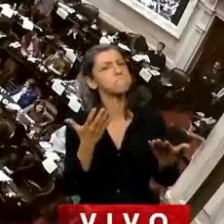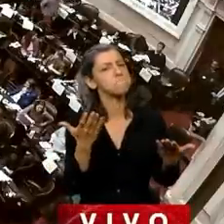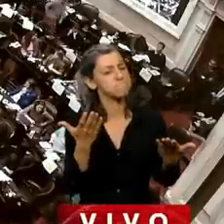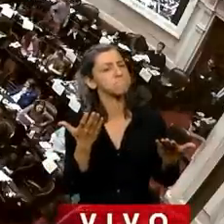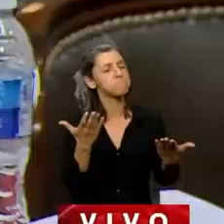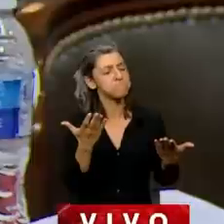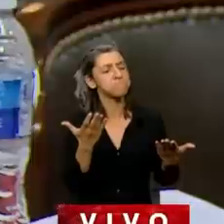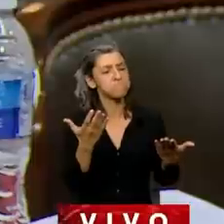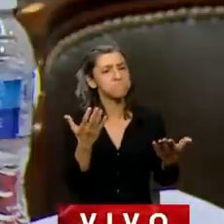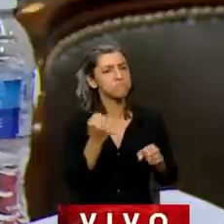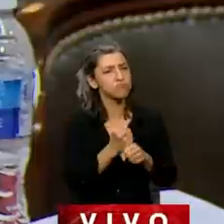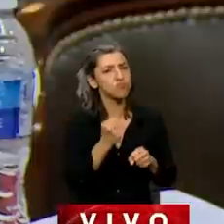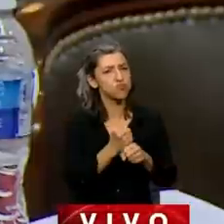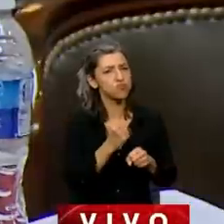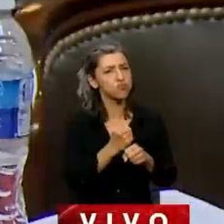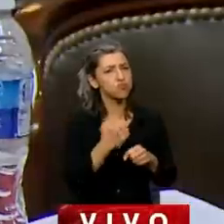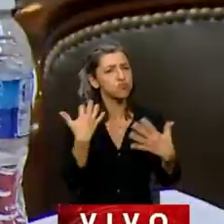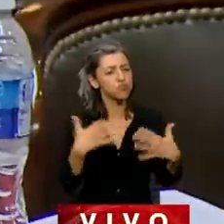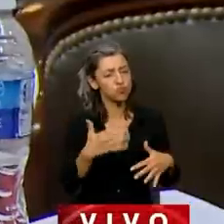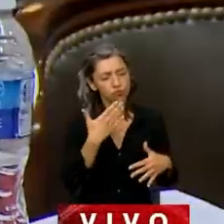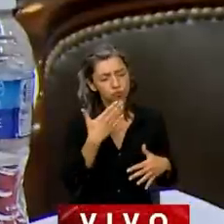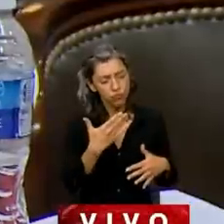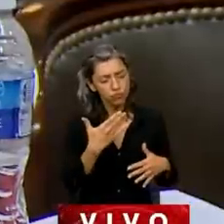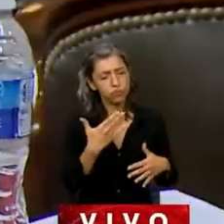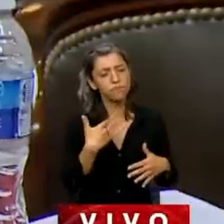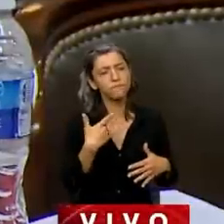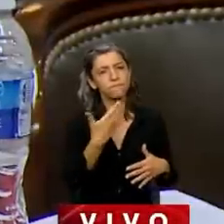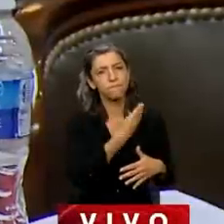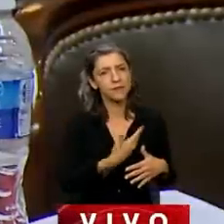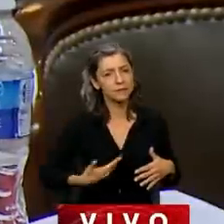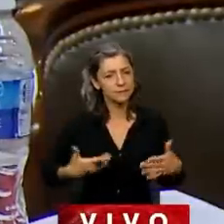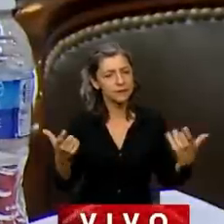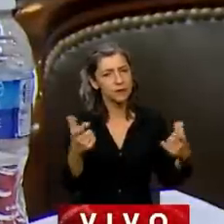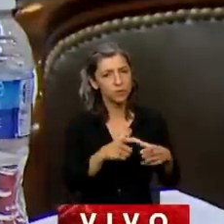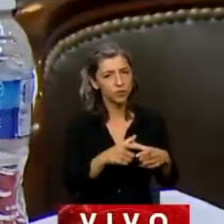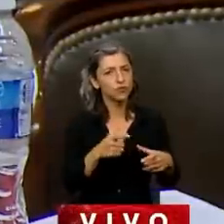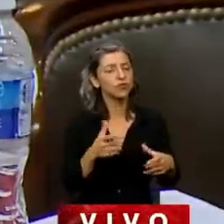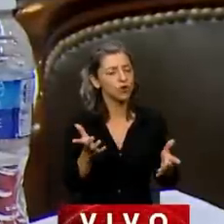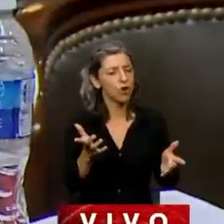de Salud, de Educación, que han trabajado